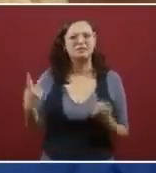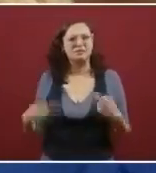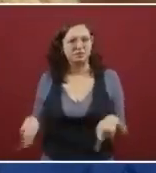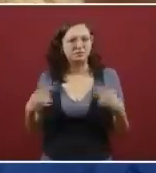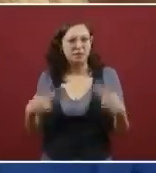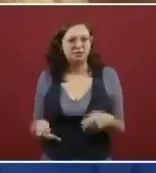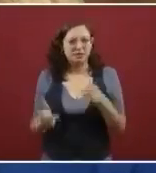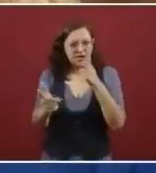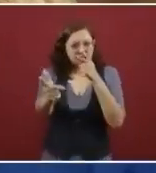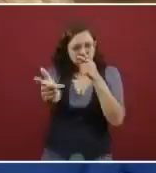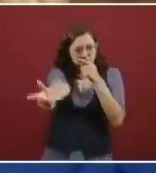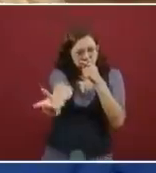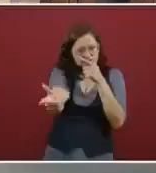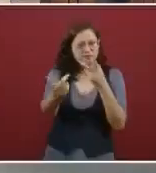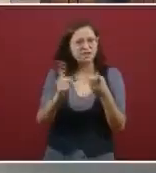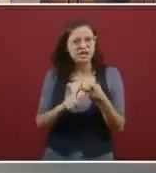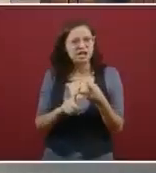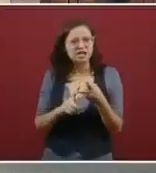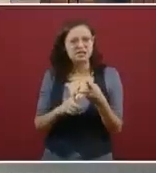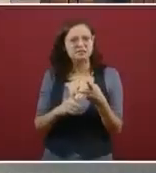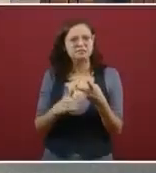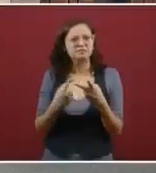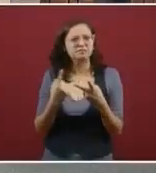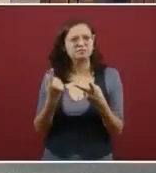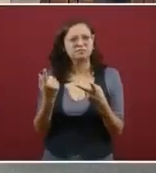rifles, se venden hasta